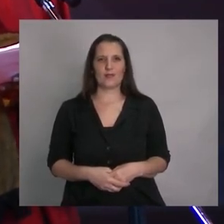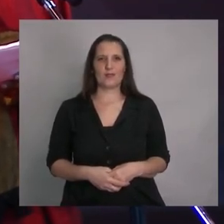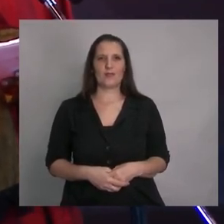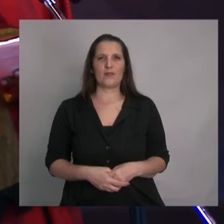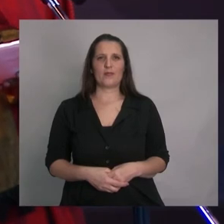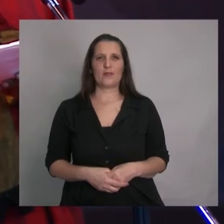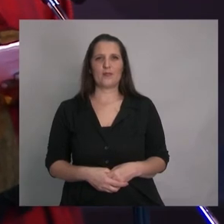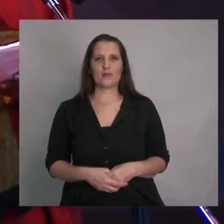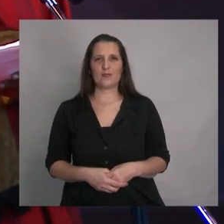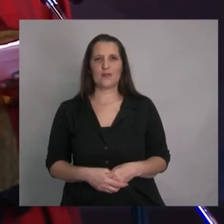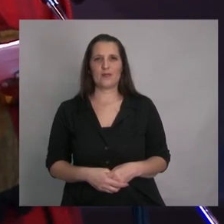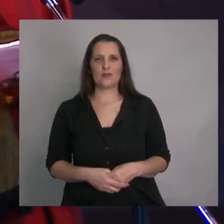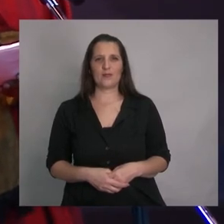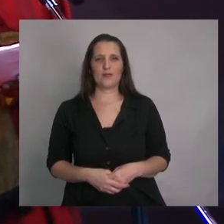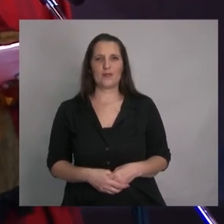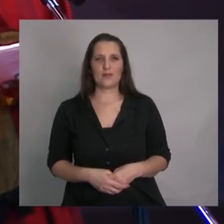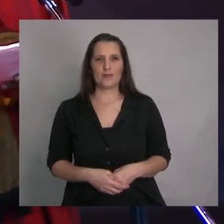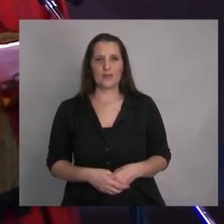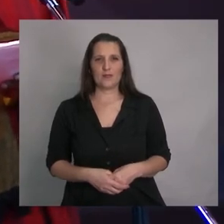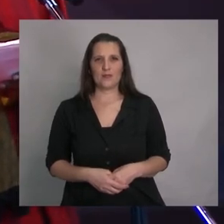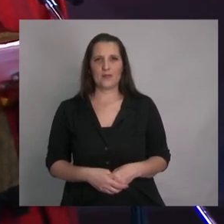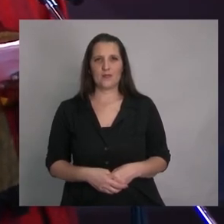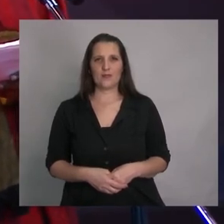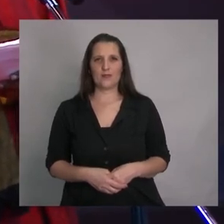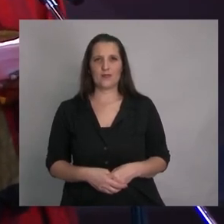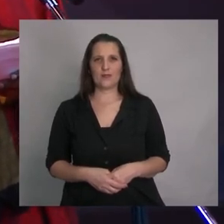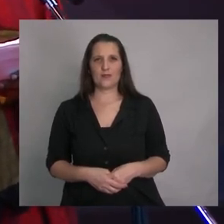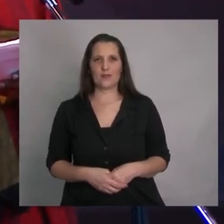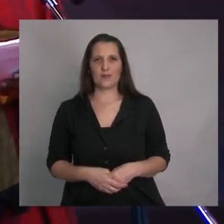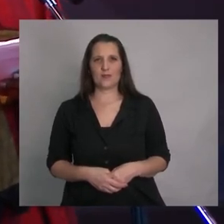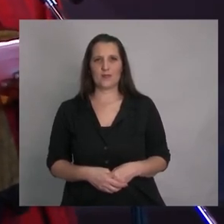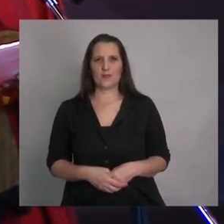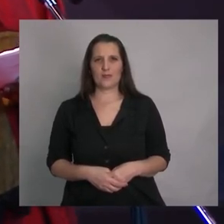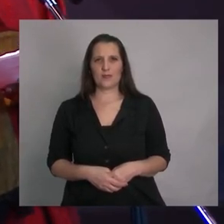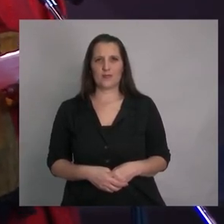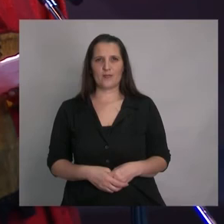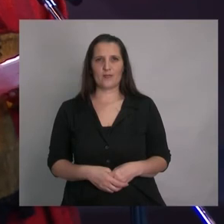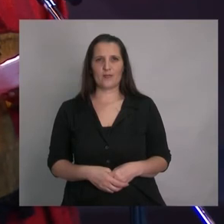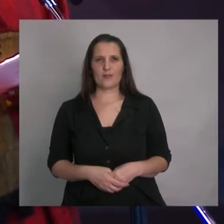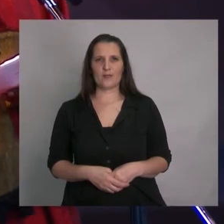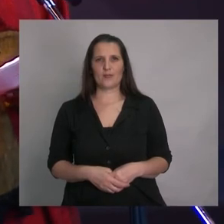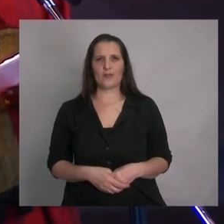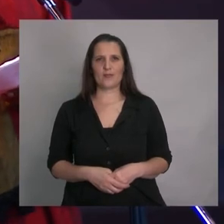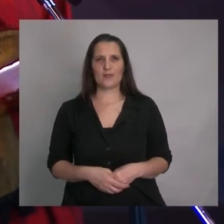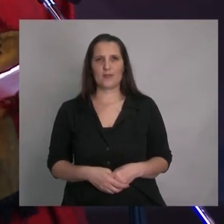pero ellos nunca nunca pueden matar nuestra solidaridad